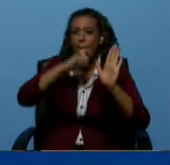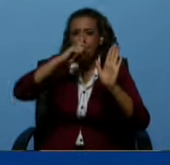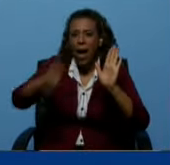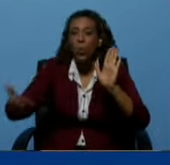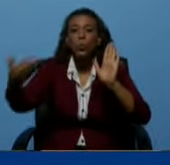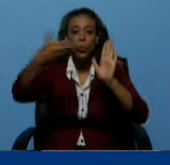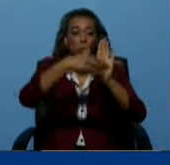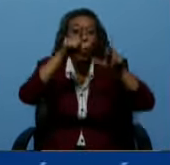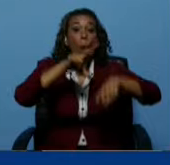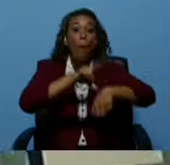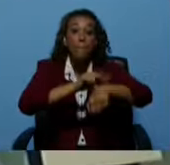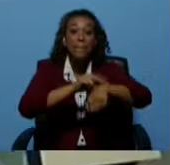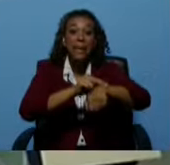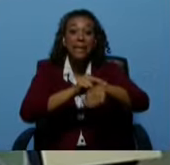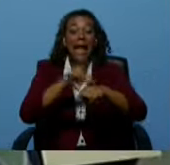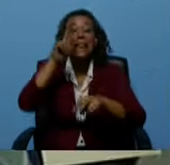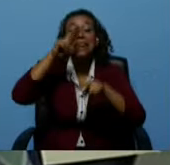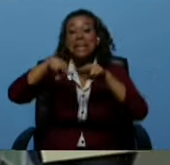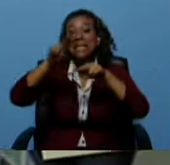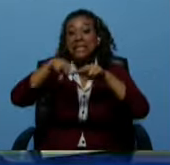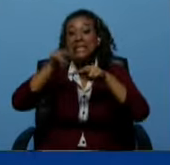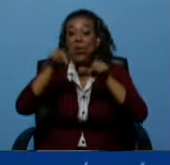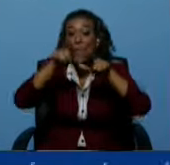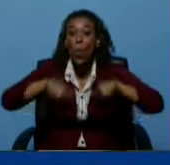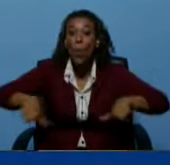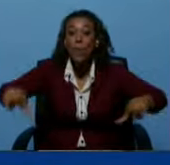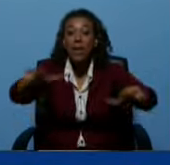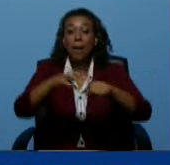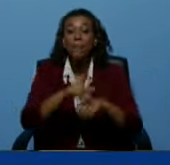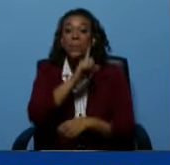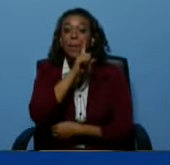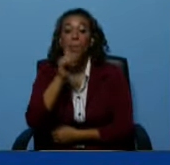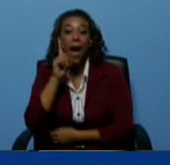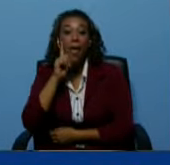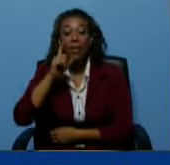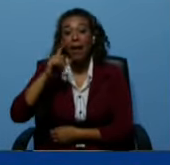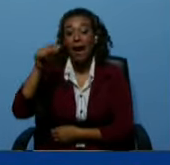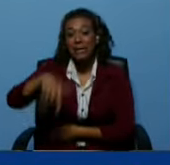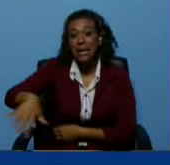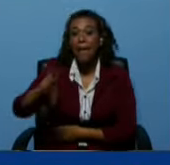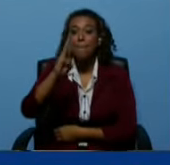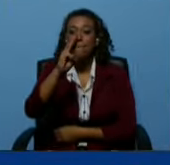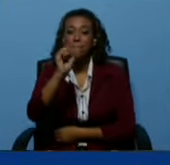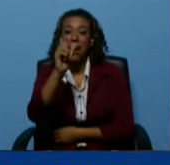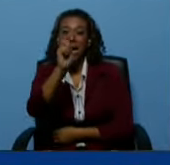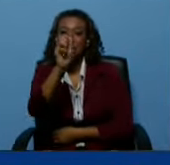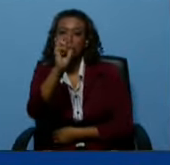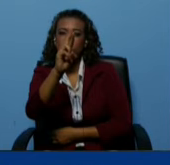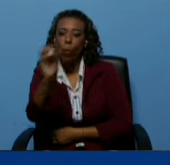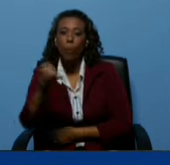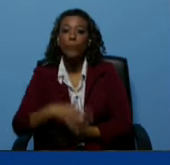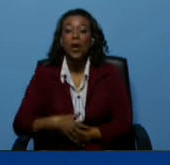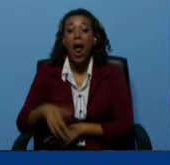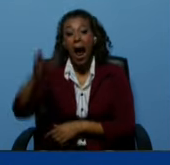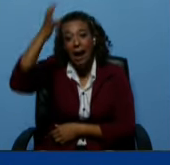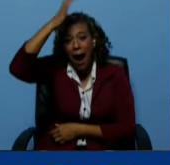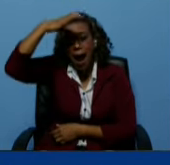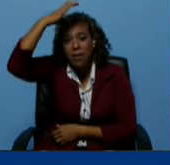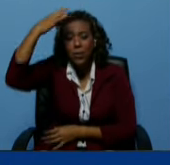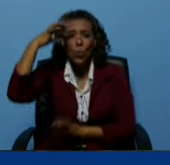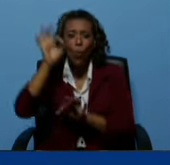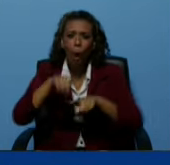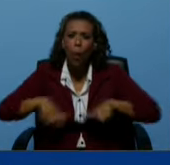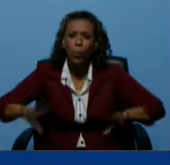este Hospital Materno Infantil Pastor Oropeza de Caricuao, 100%